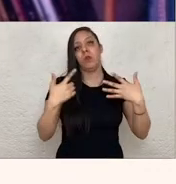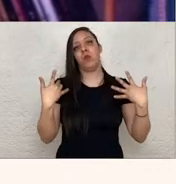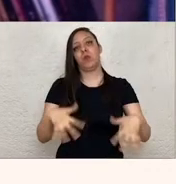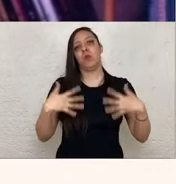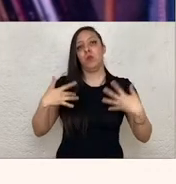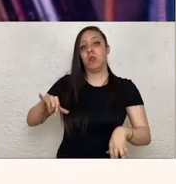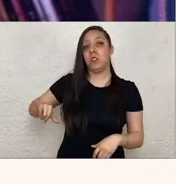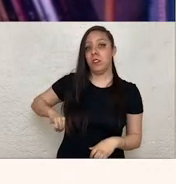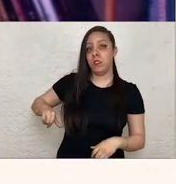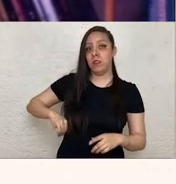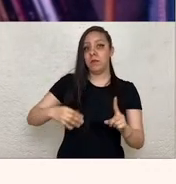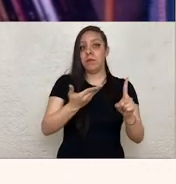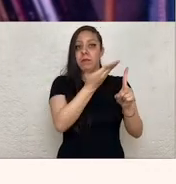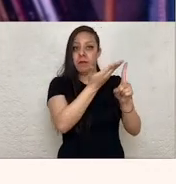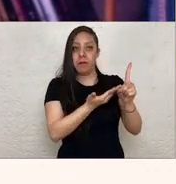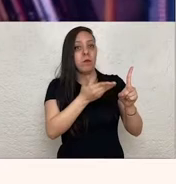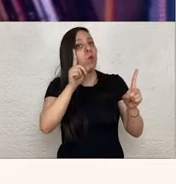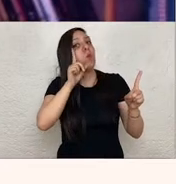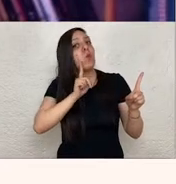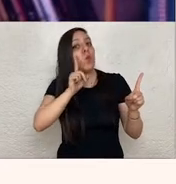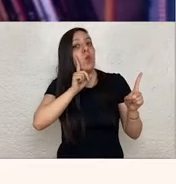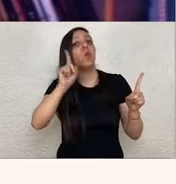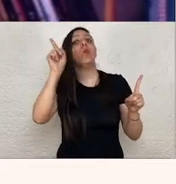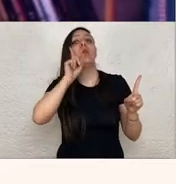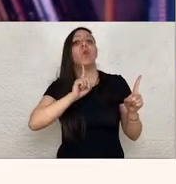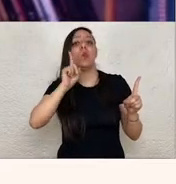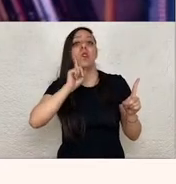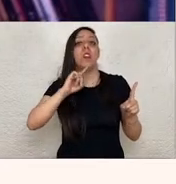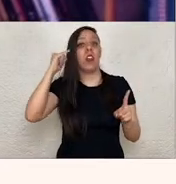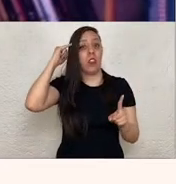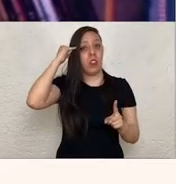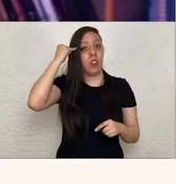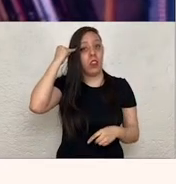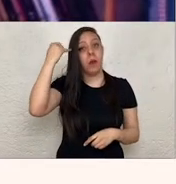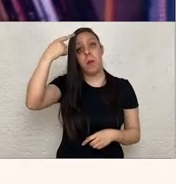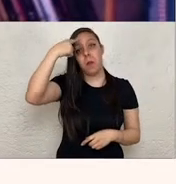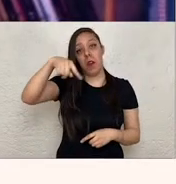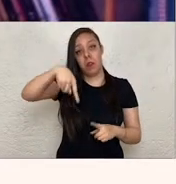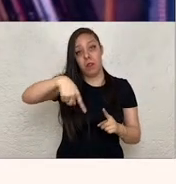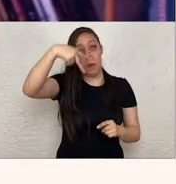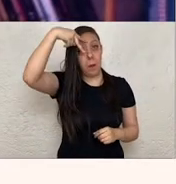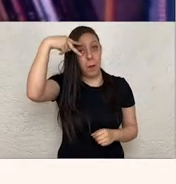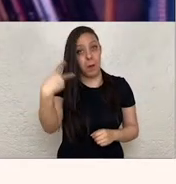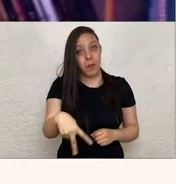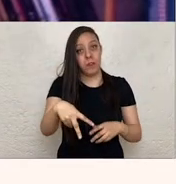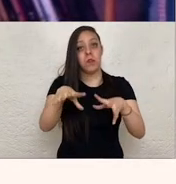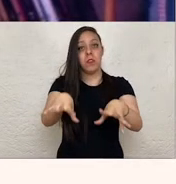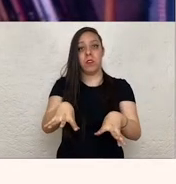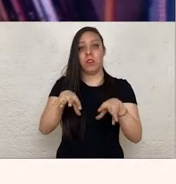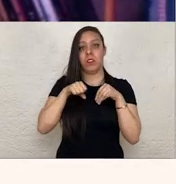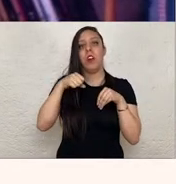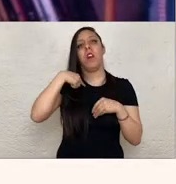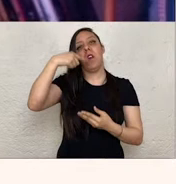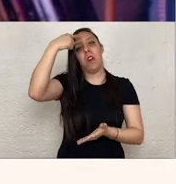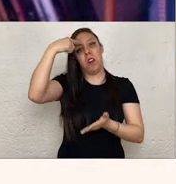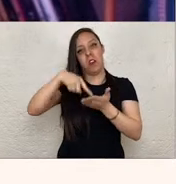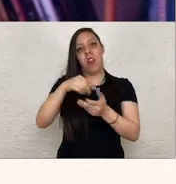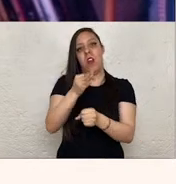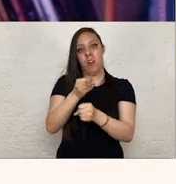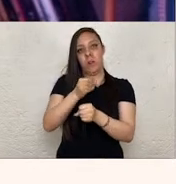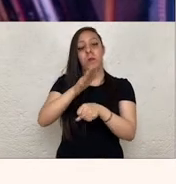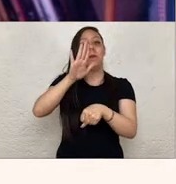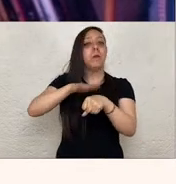muy interesante sobre la Malintzin, precisamente, una mujer indígena en la conquista de México. Entonces, yo creo que ahorita en su presentación